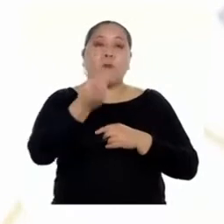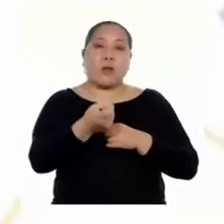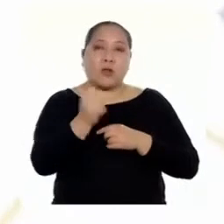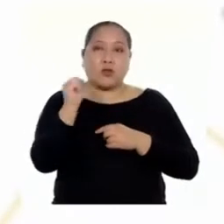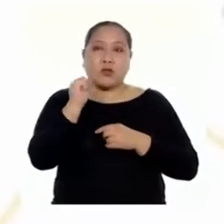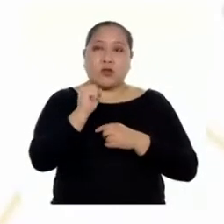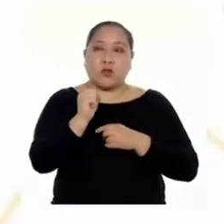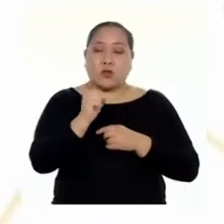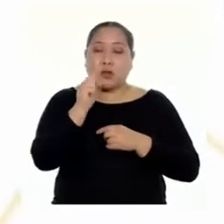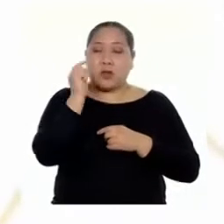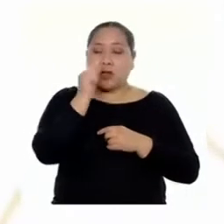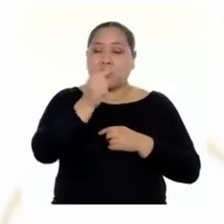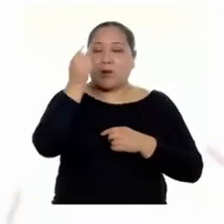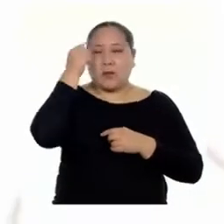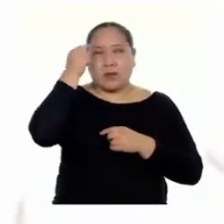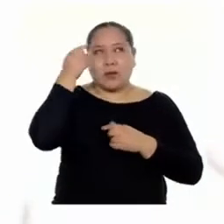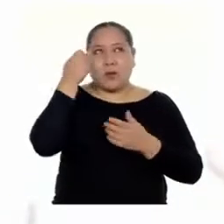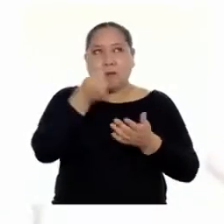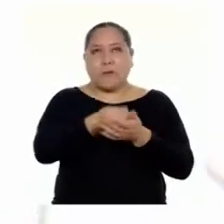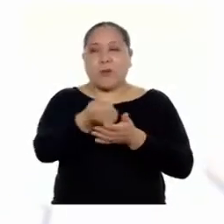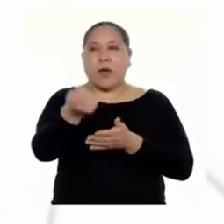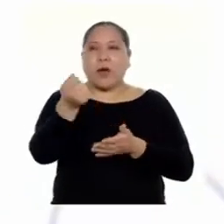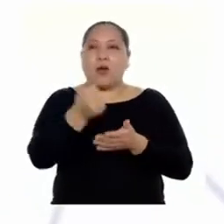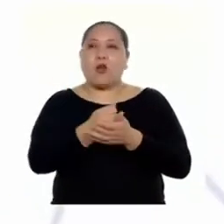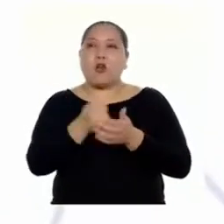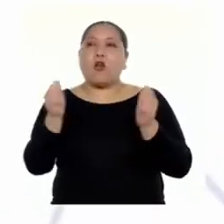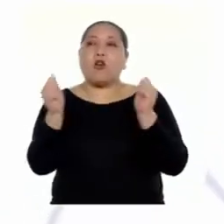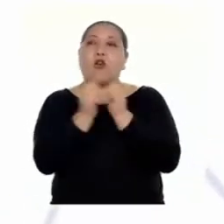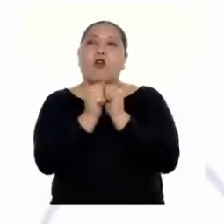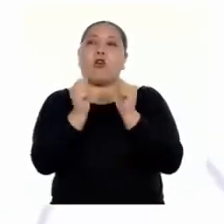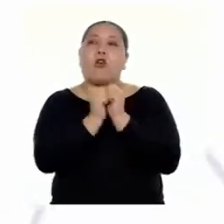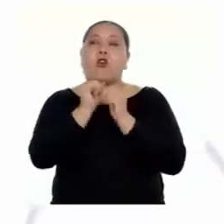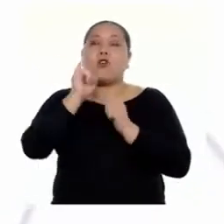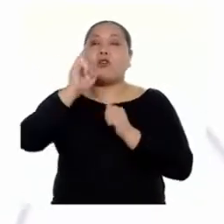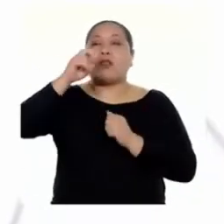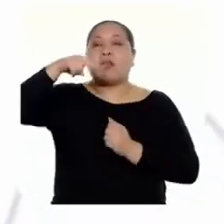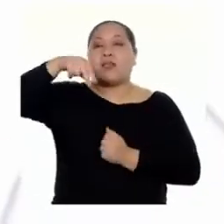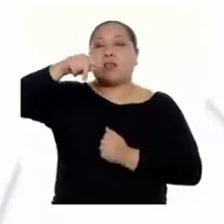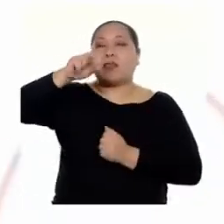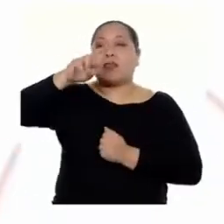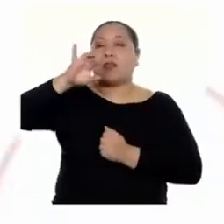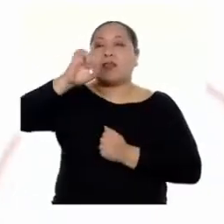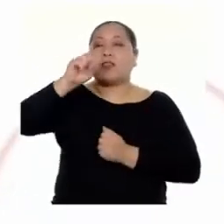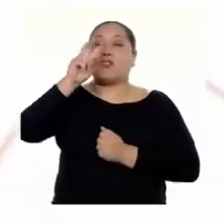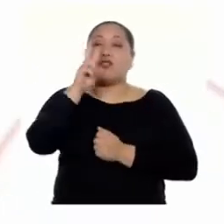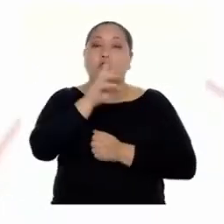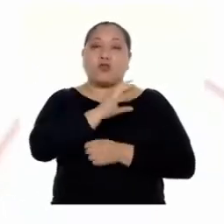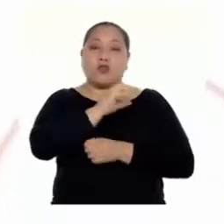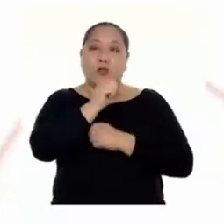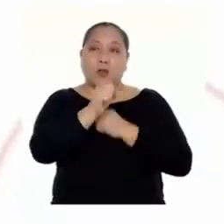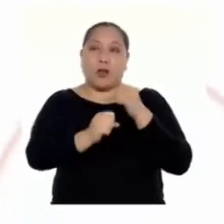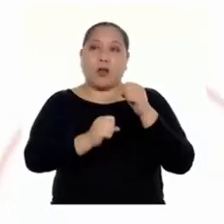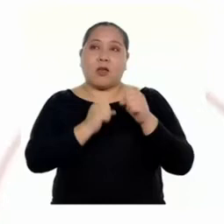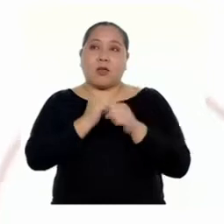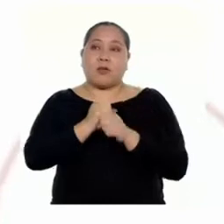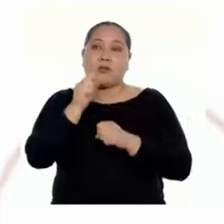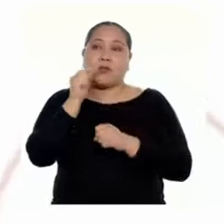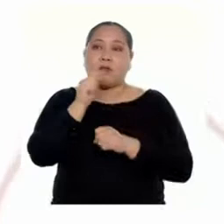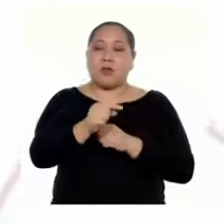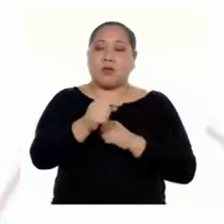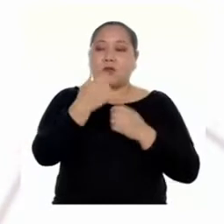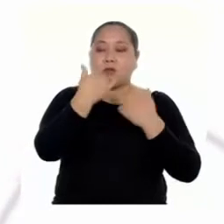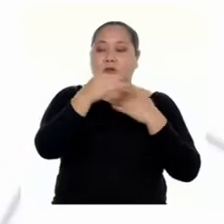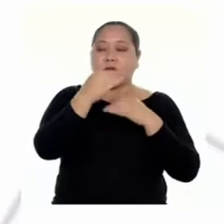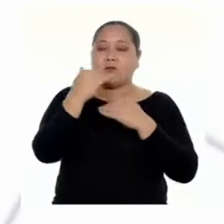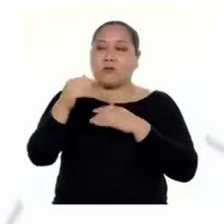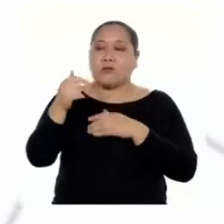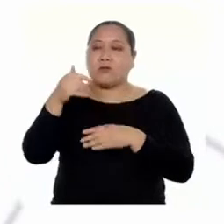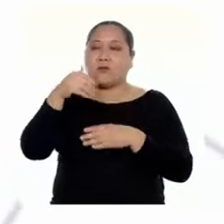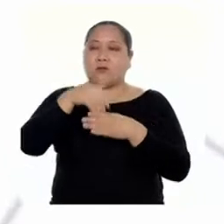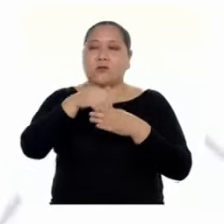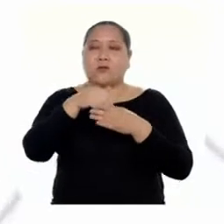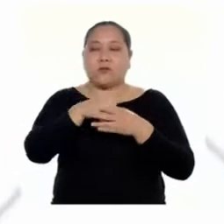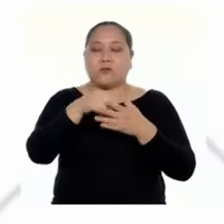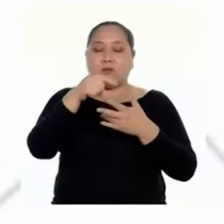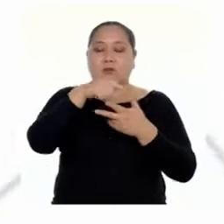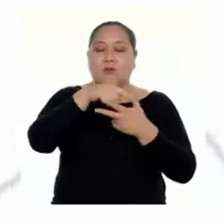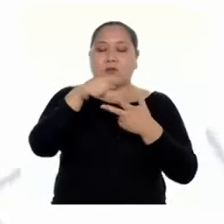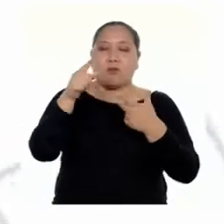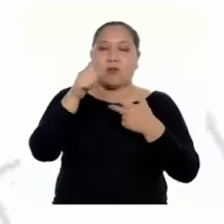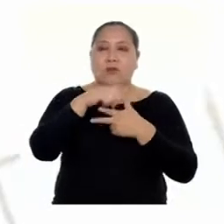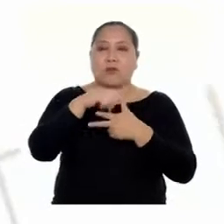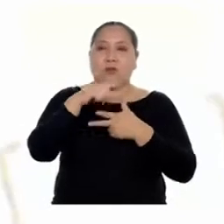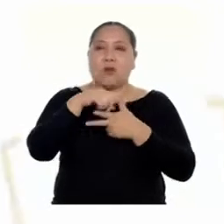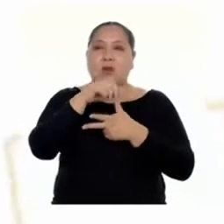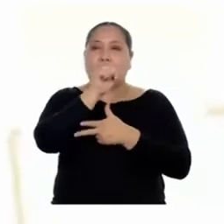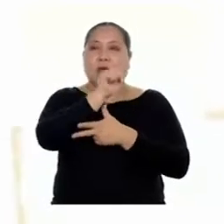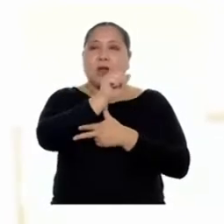ha previsto pagar con intereses incluidos dentro de 2 años. Para este plazo recibe las siguientes ofertas.